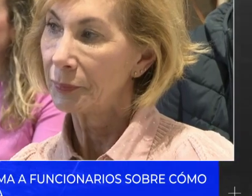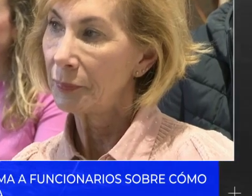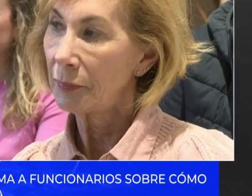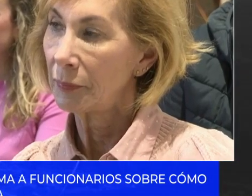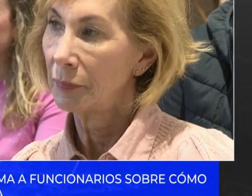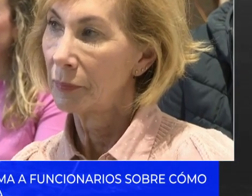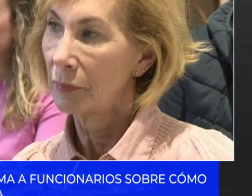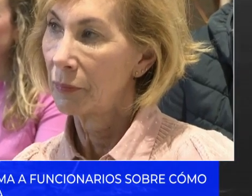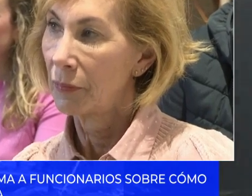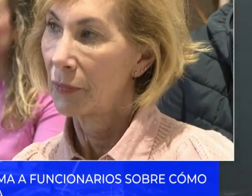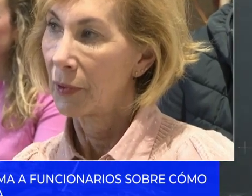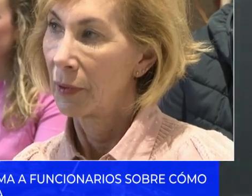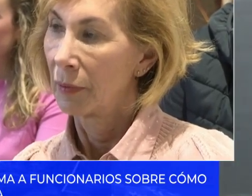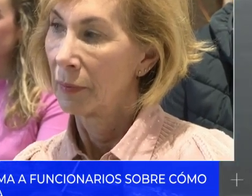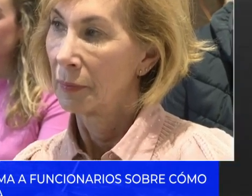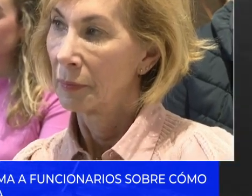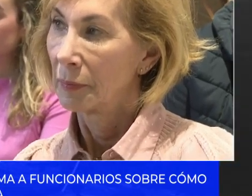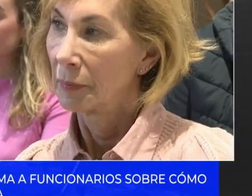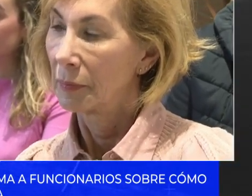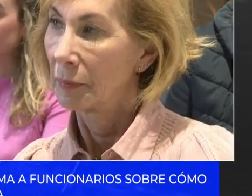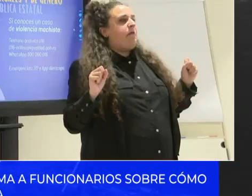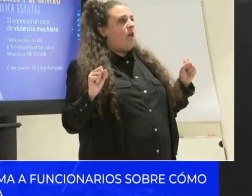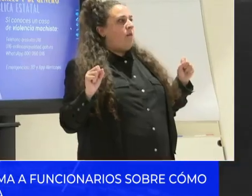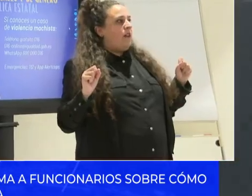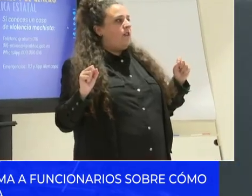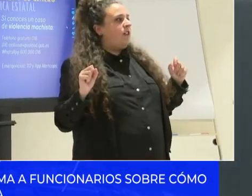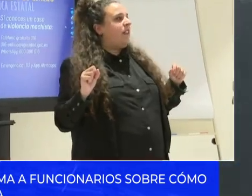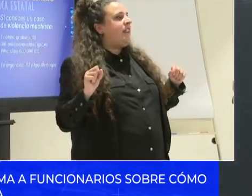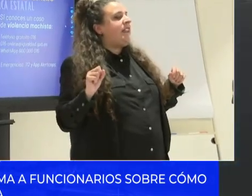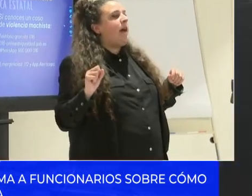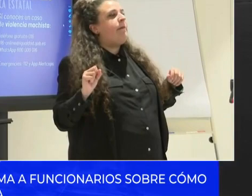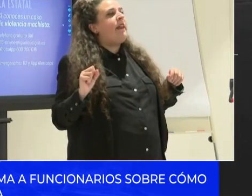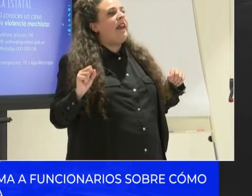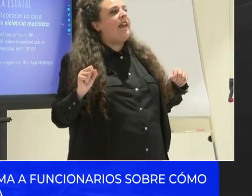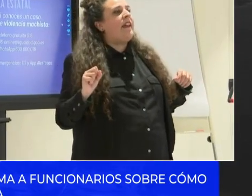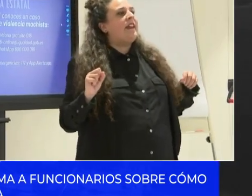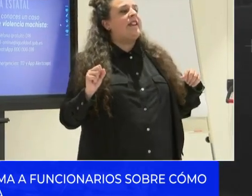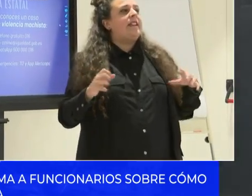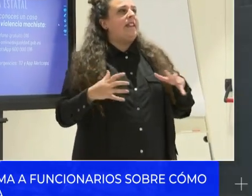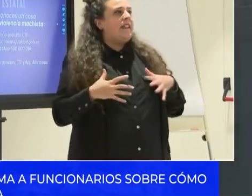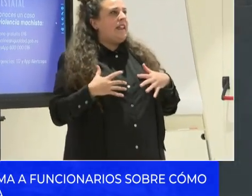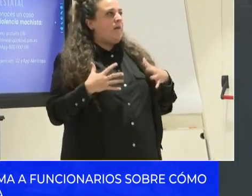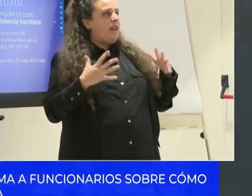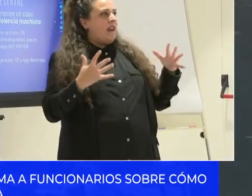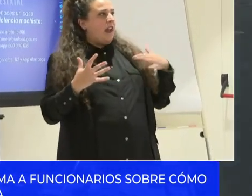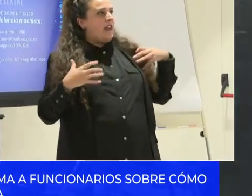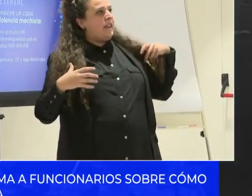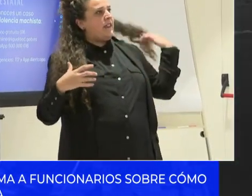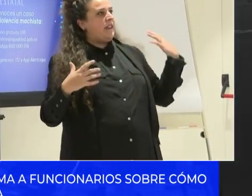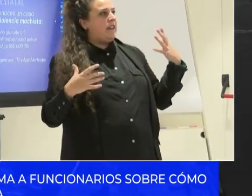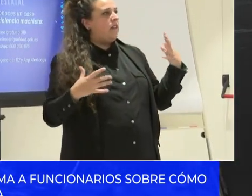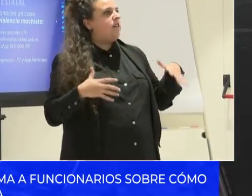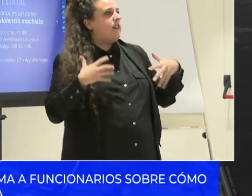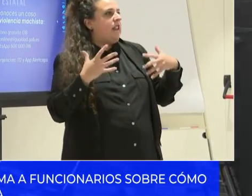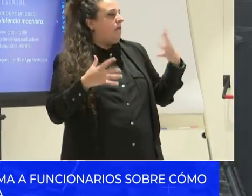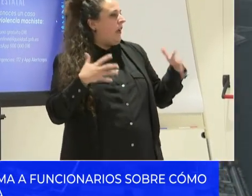hacerles llegar a los diferentes funcionarios y funcionari toda la información relativa a los puntos violetas hoy comienza